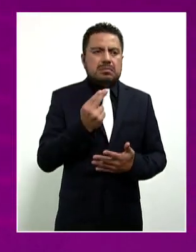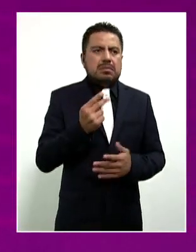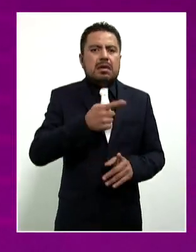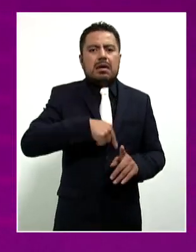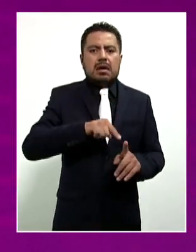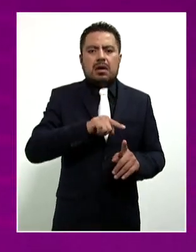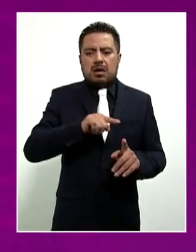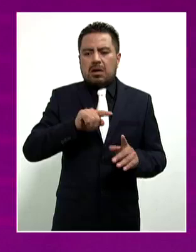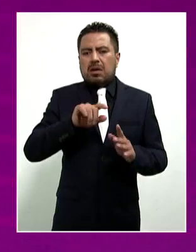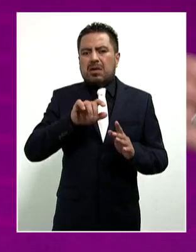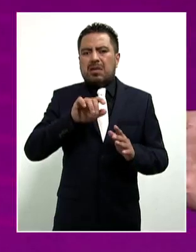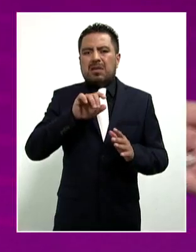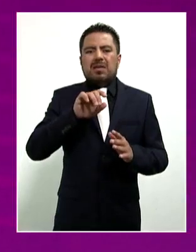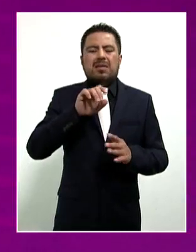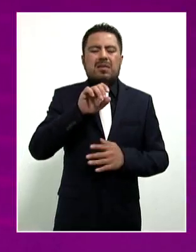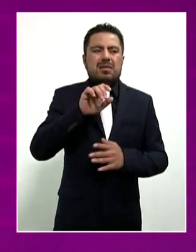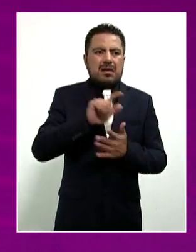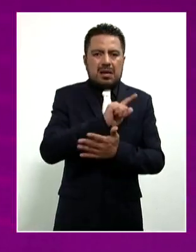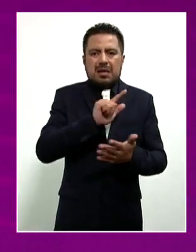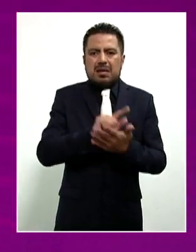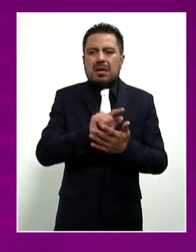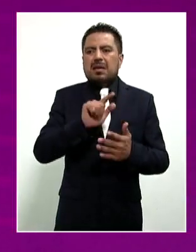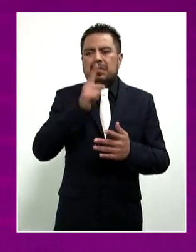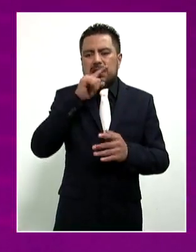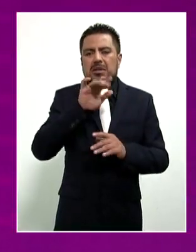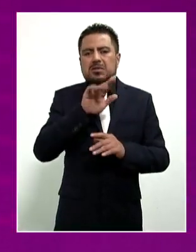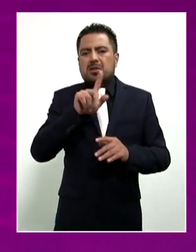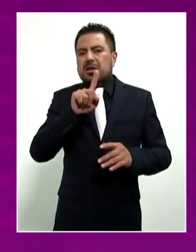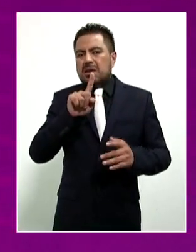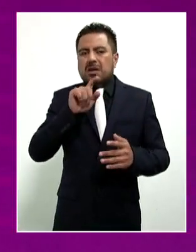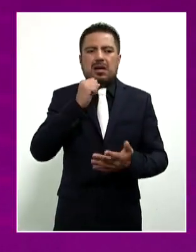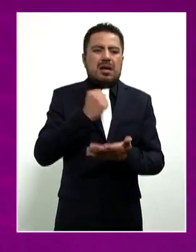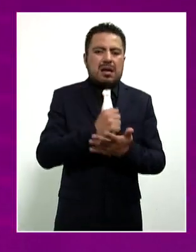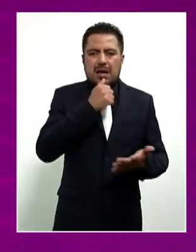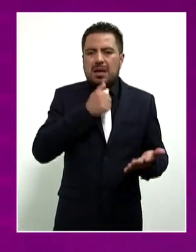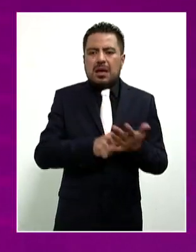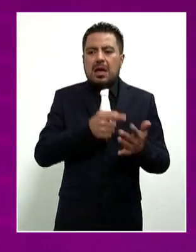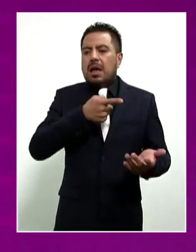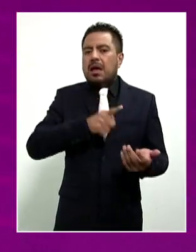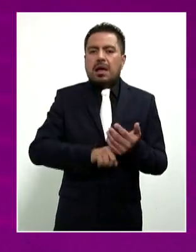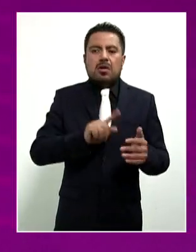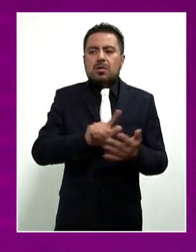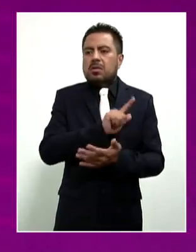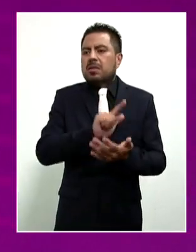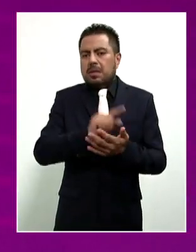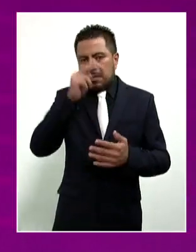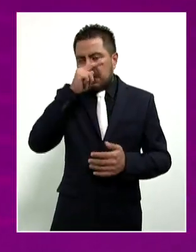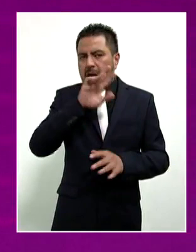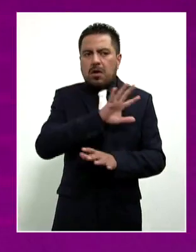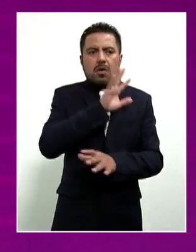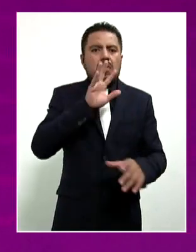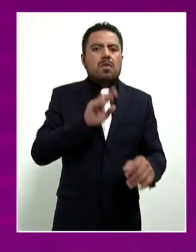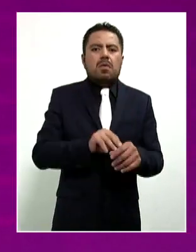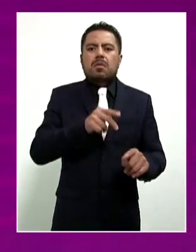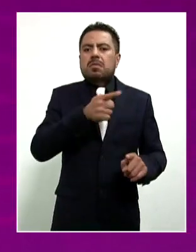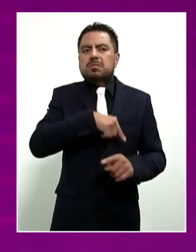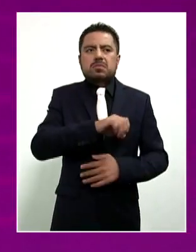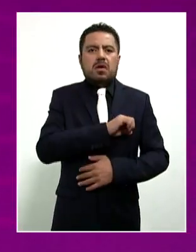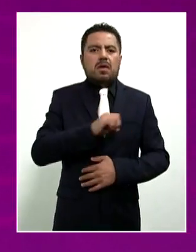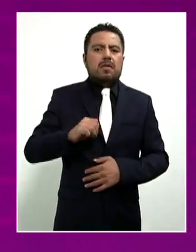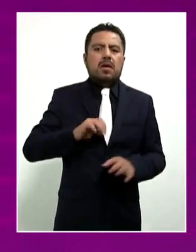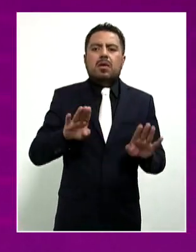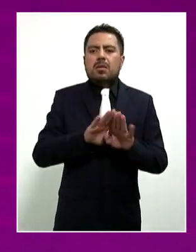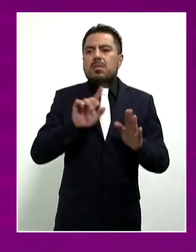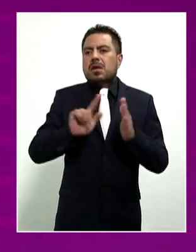la Convención contra la Tortura o bajo la Convención del 51 y están dentro de las leyes mexicanas. Entonces son obligaciones tanto